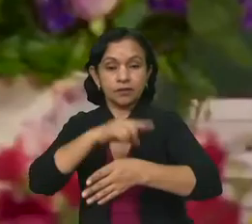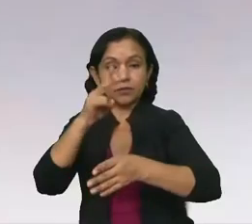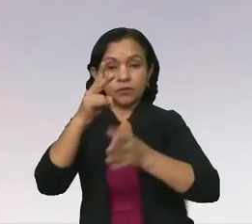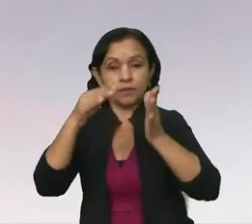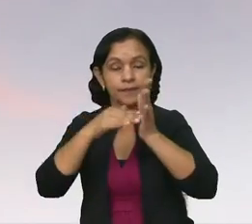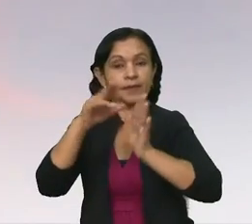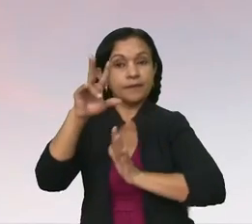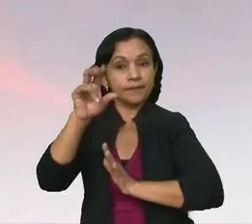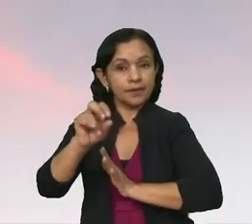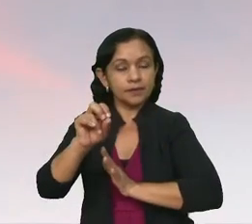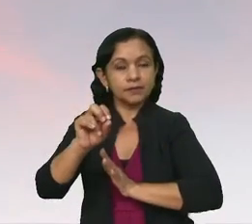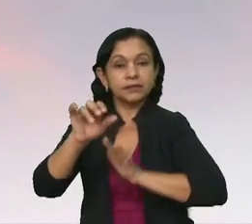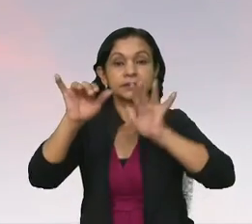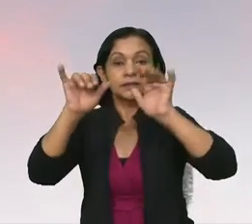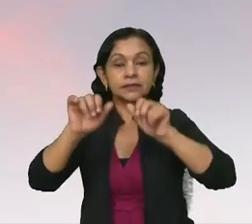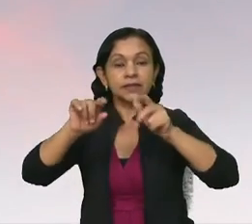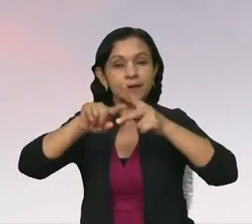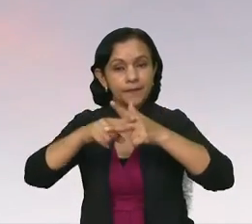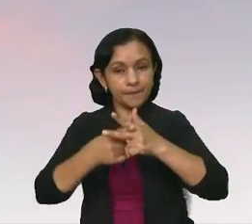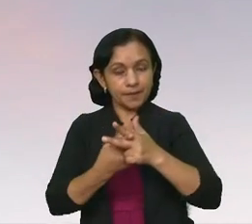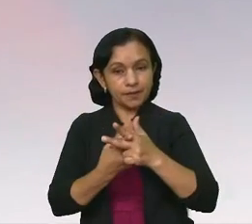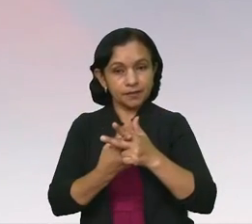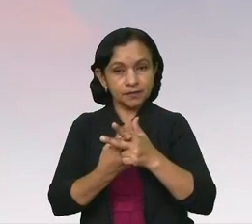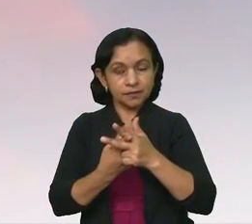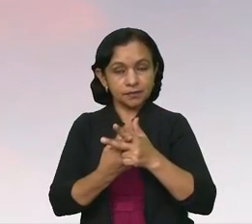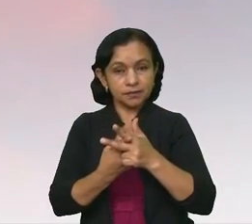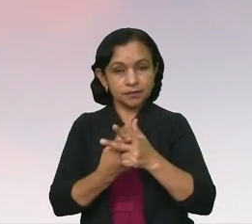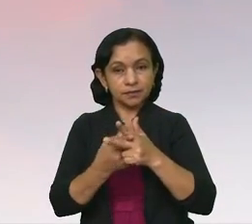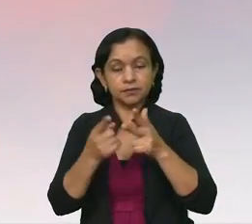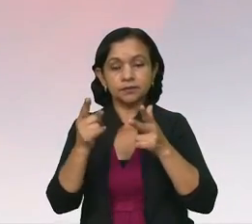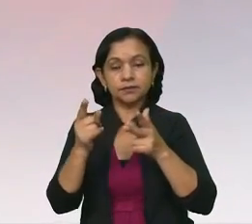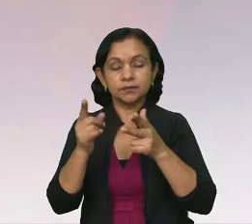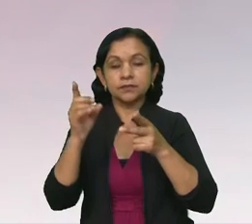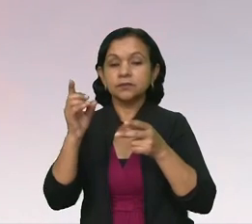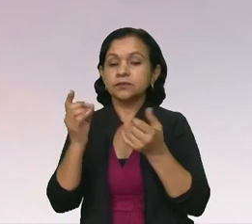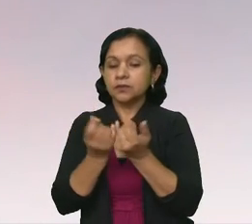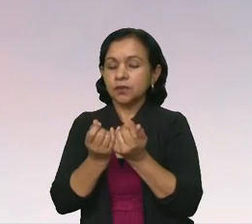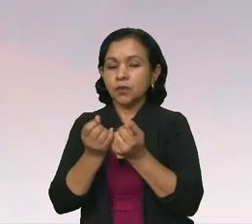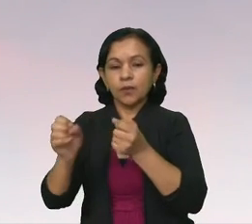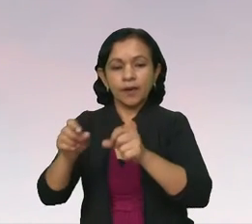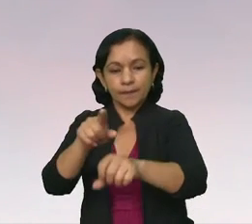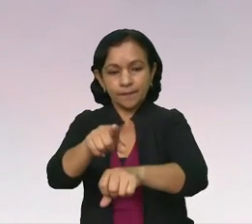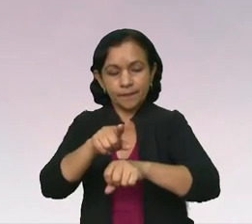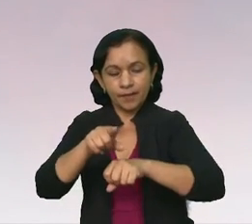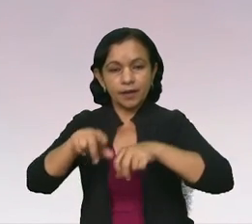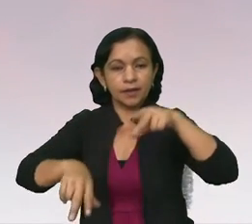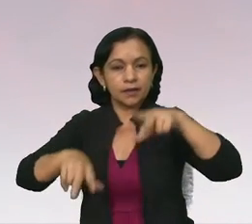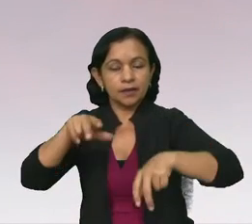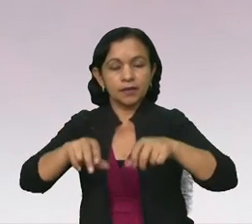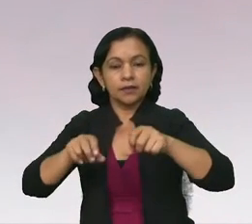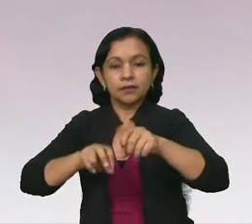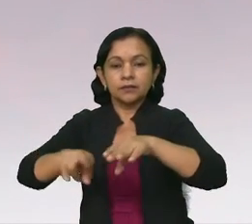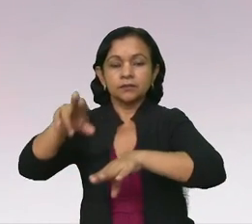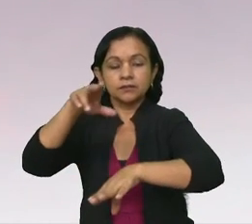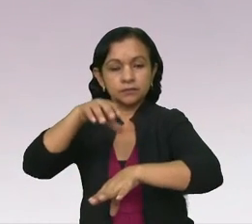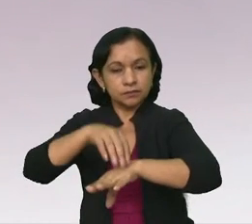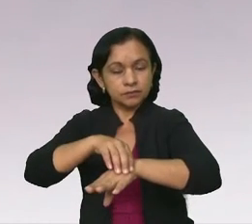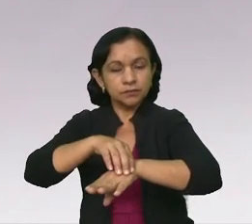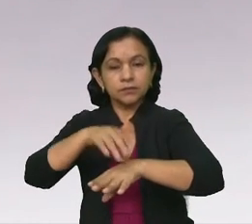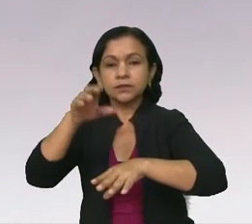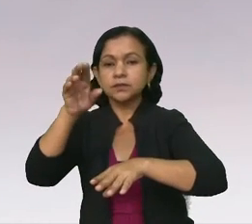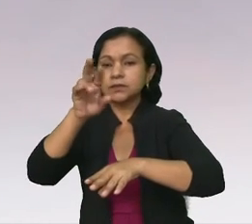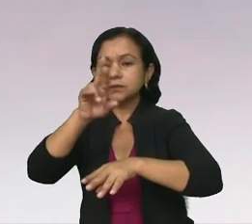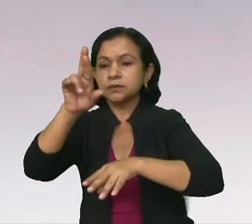2020. Iniciamos la distribución con Madrid, Nueva Segovia, Chontales, Río San Juan, Celaya Central, Costa